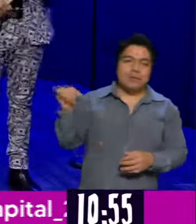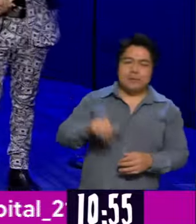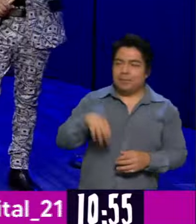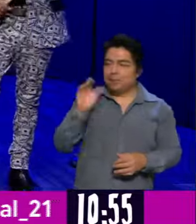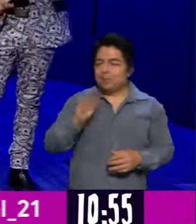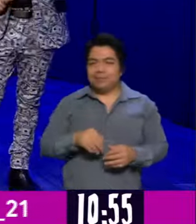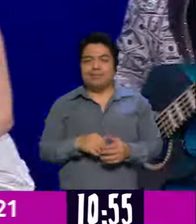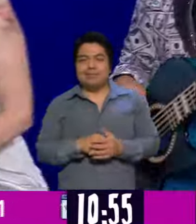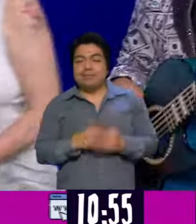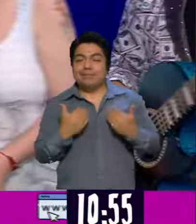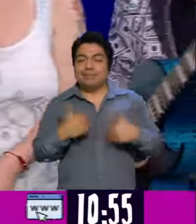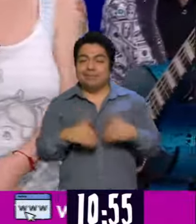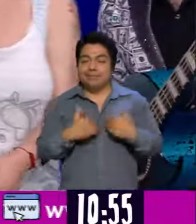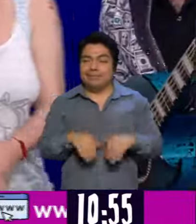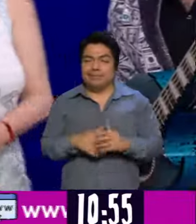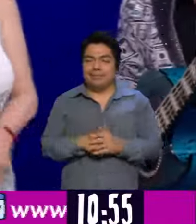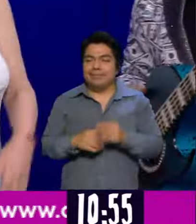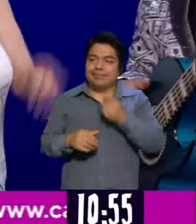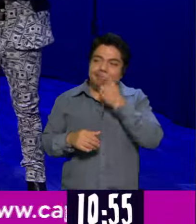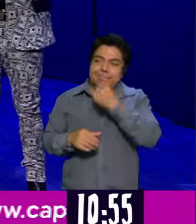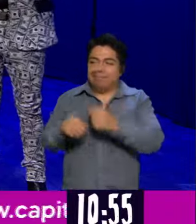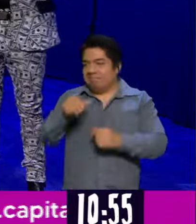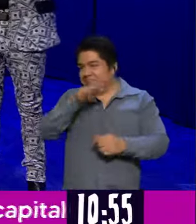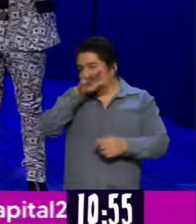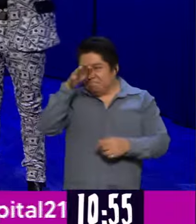Costen, alto proyecto, no, ya les dijo viejo.